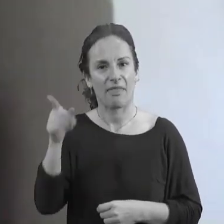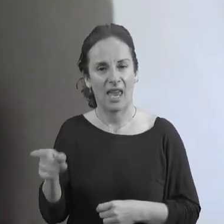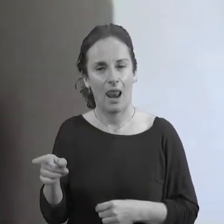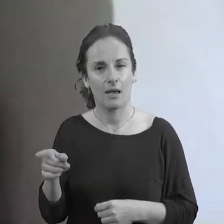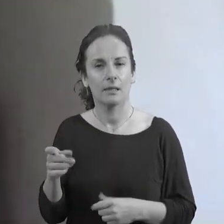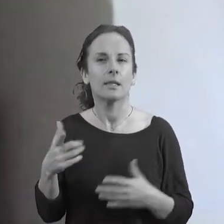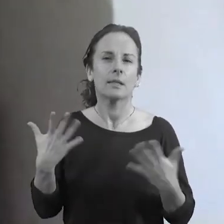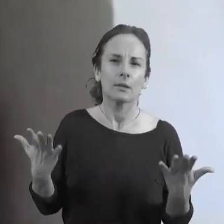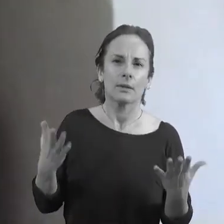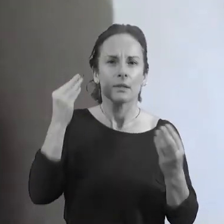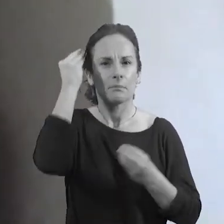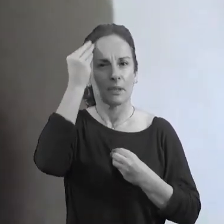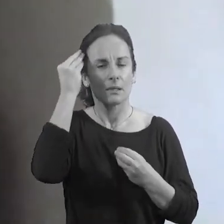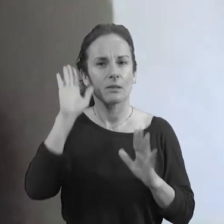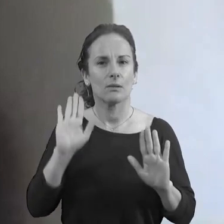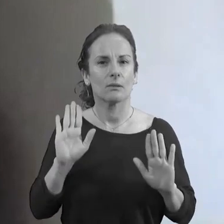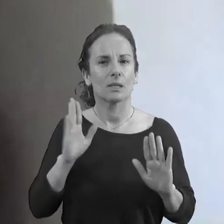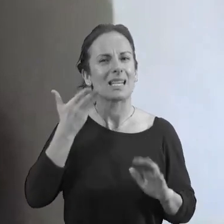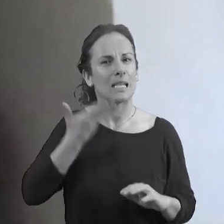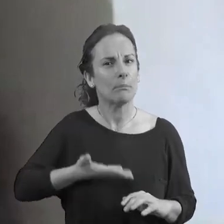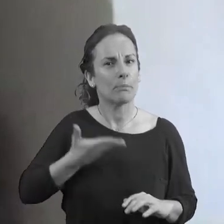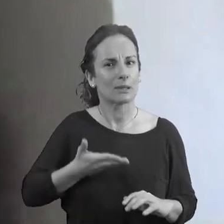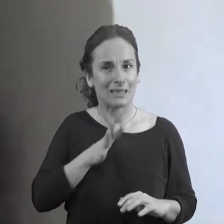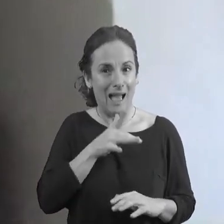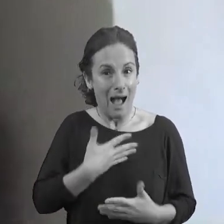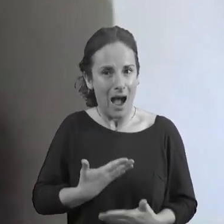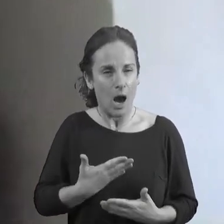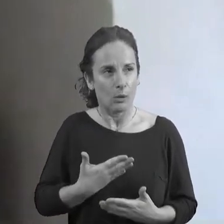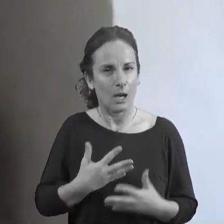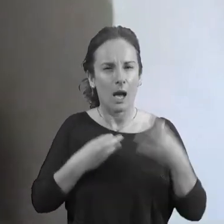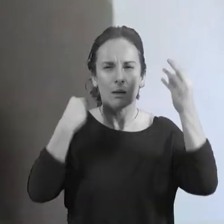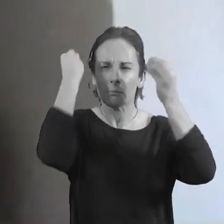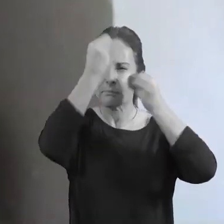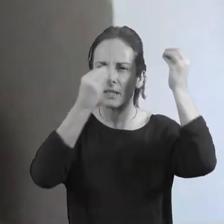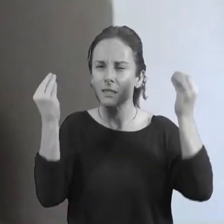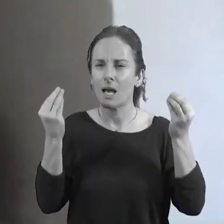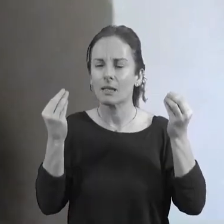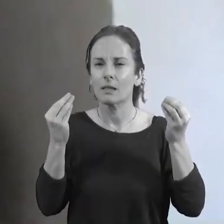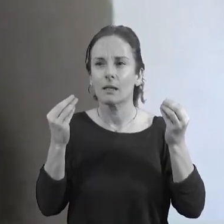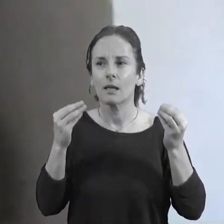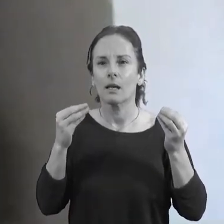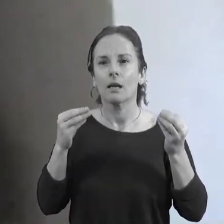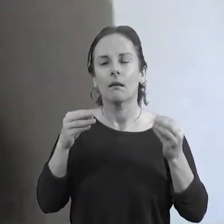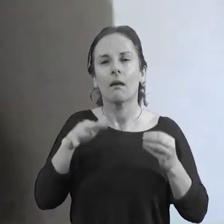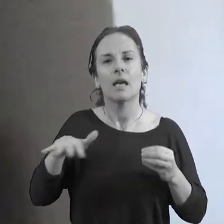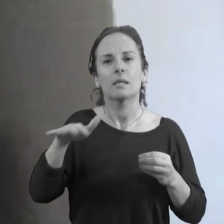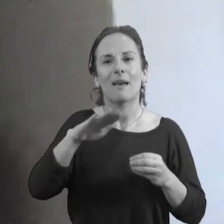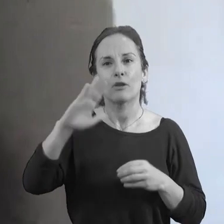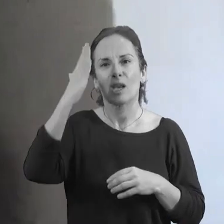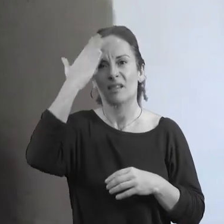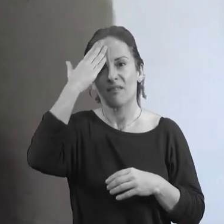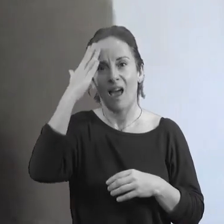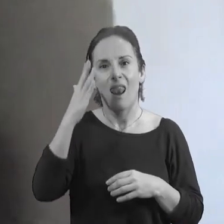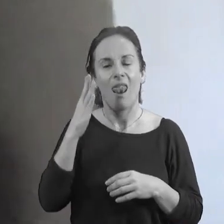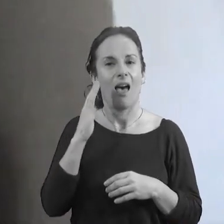creo que también es importante que pensemos en estos momentos cuáles son estos espacios esenciales, ¿no?